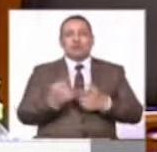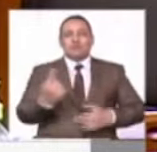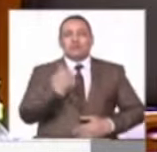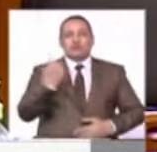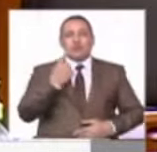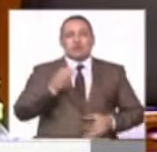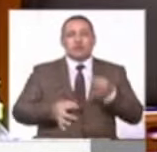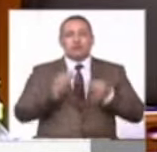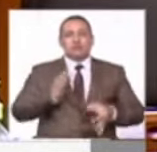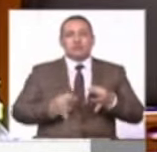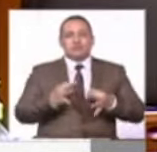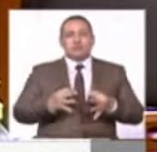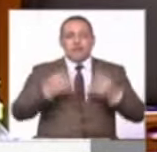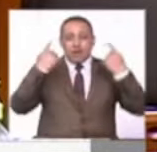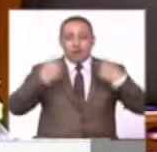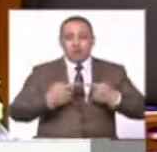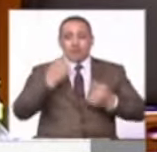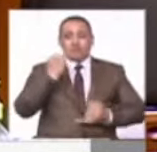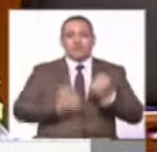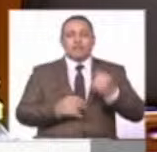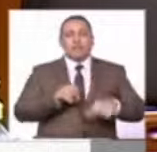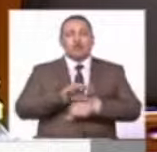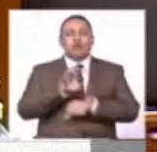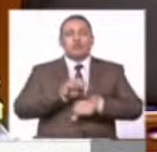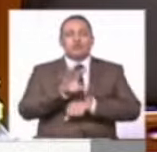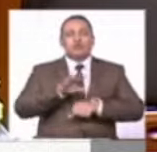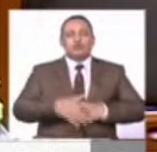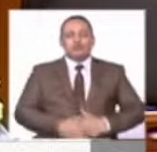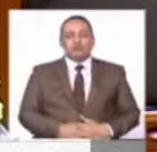Justicia conclusiones y